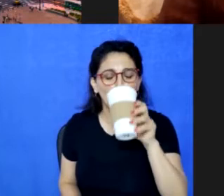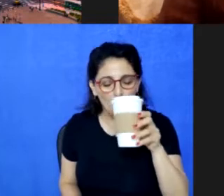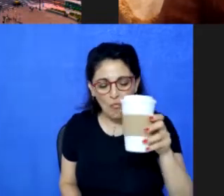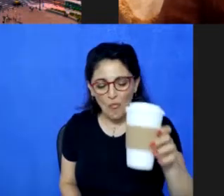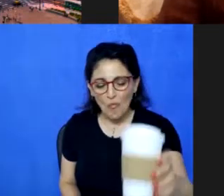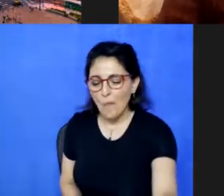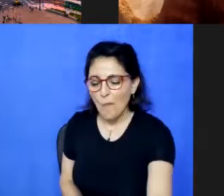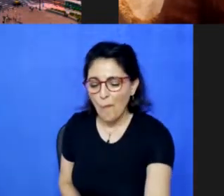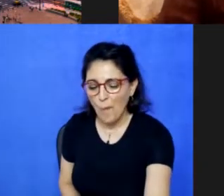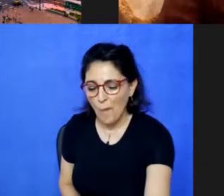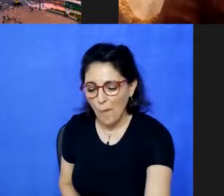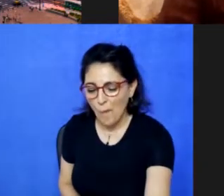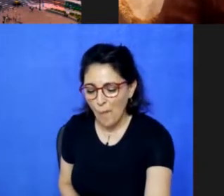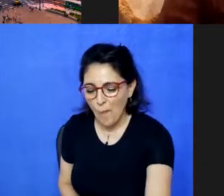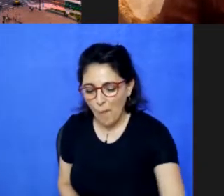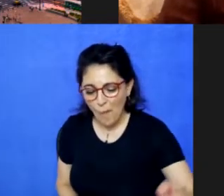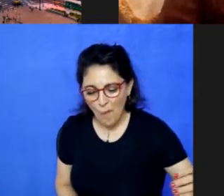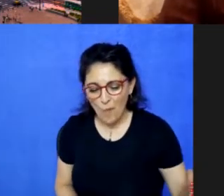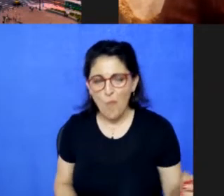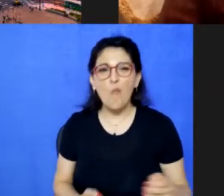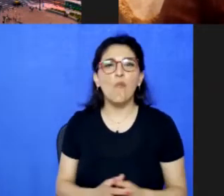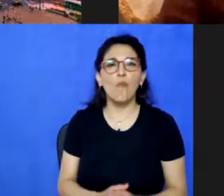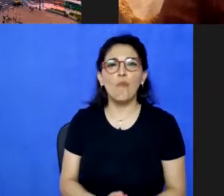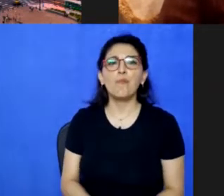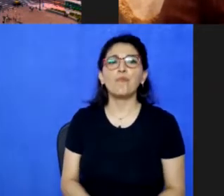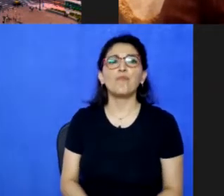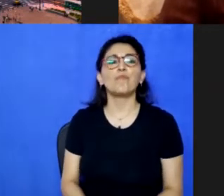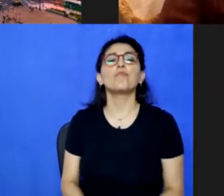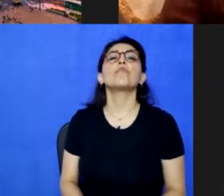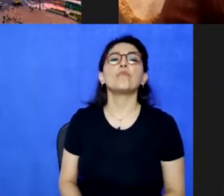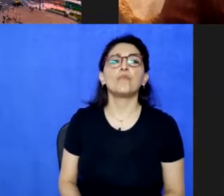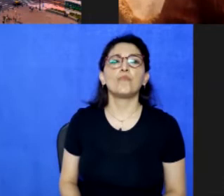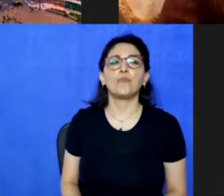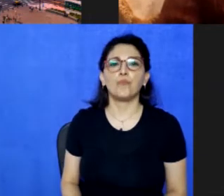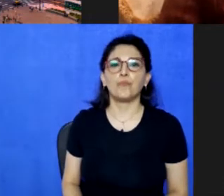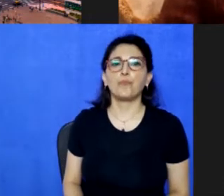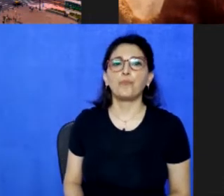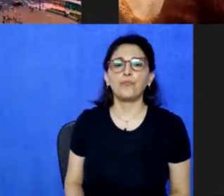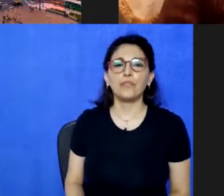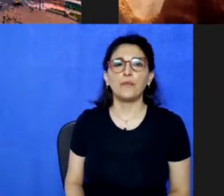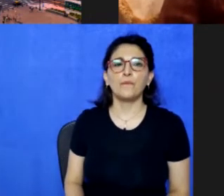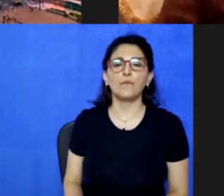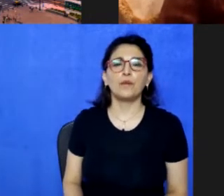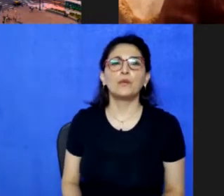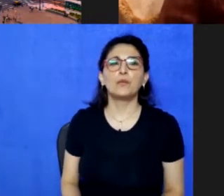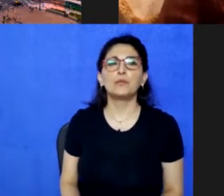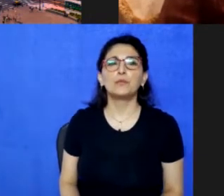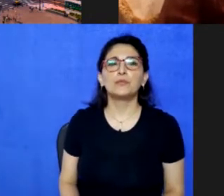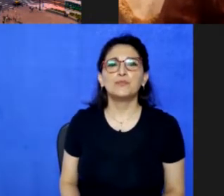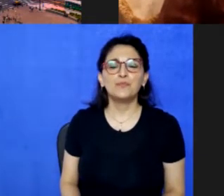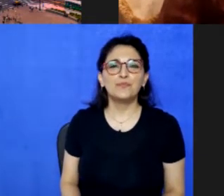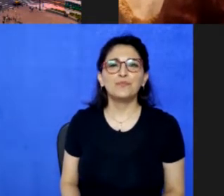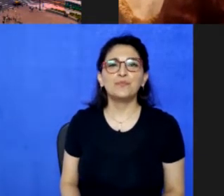muchos supermercados lo primero que se agotaba era la levadura. Entonces hubo una gran demanda de levadura porque la gente se ponía